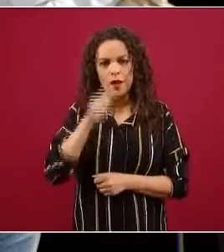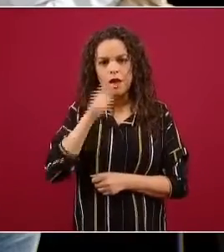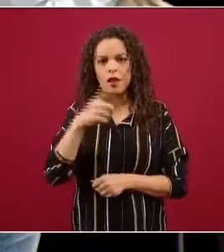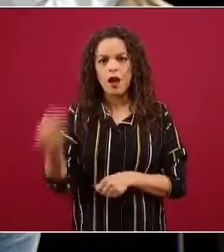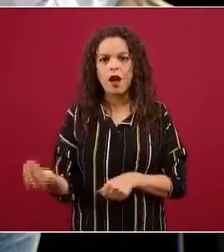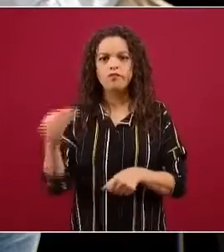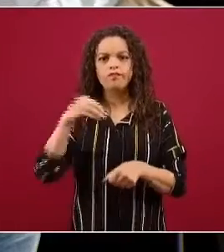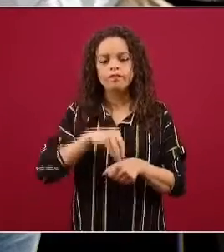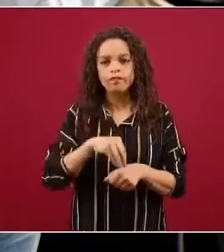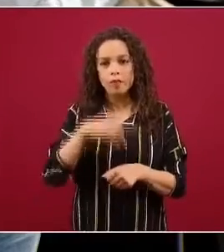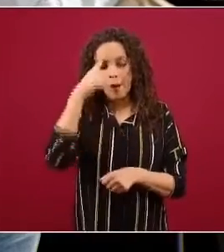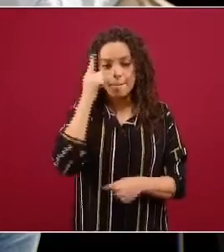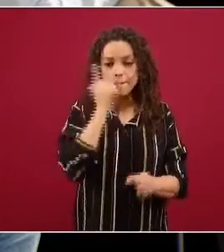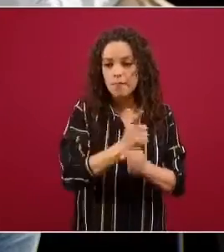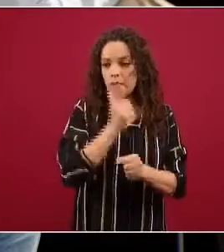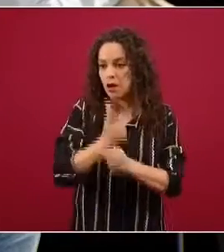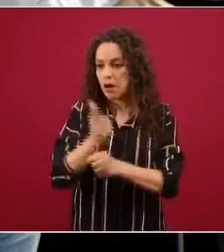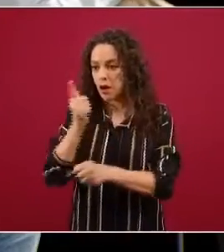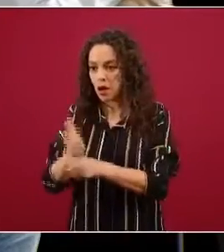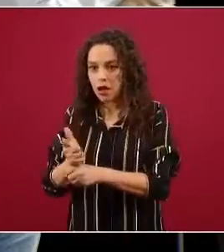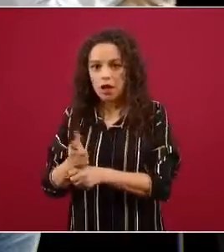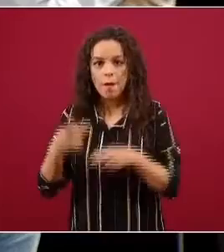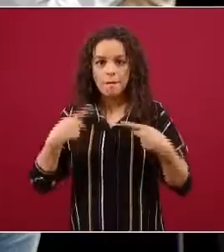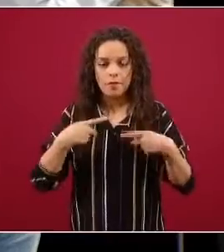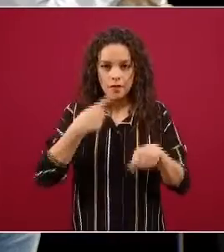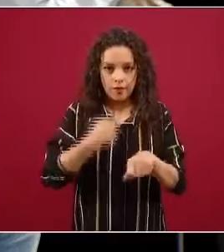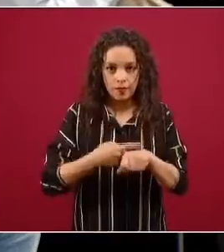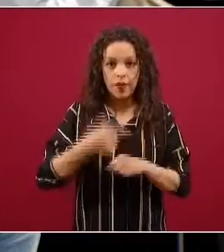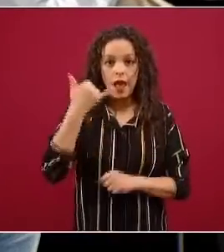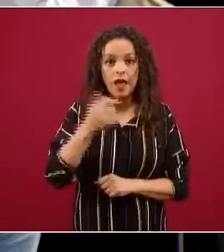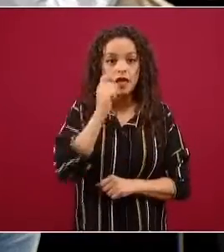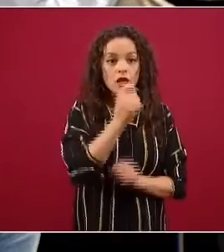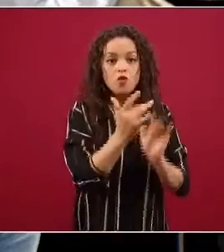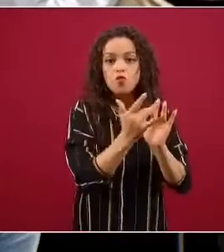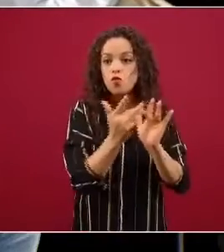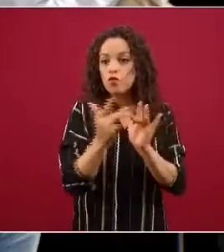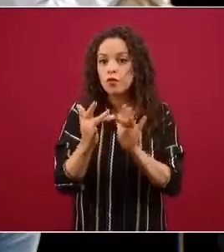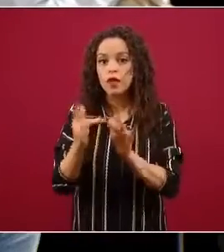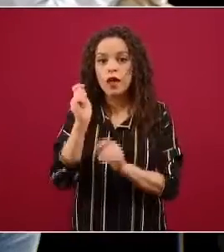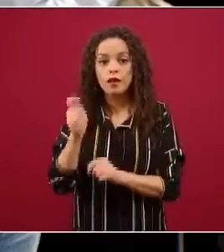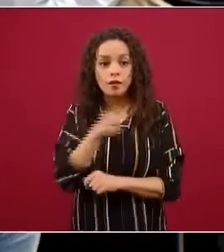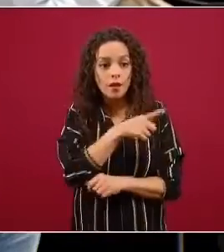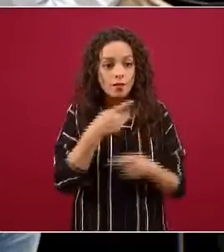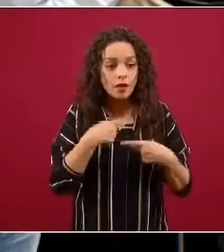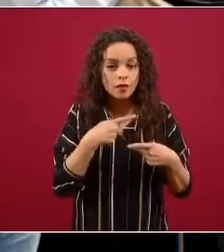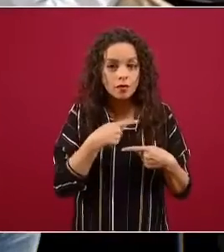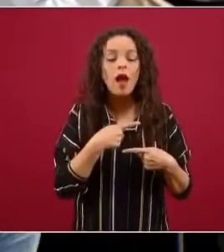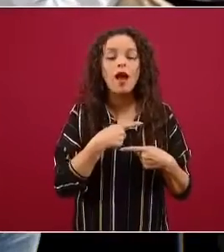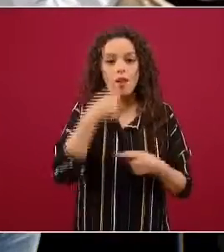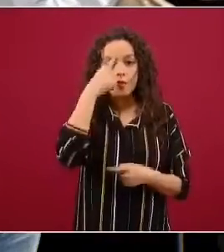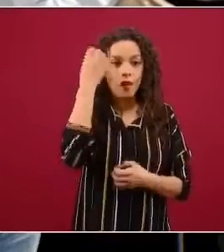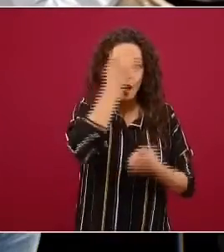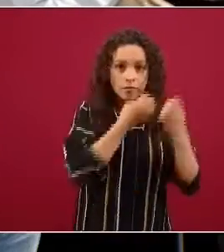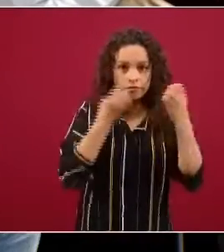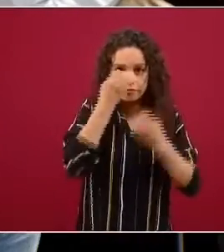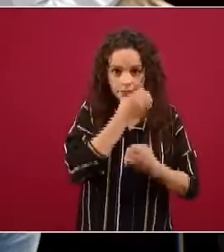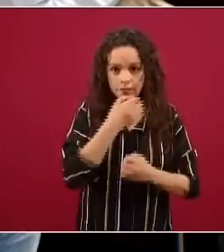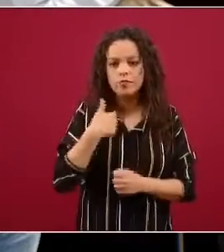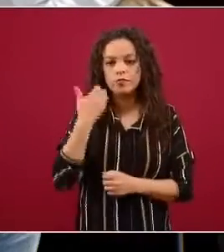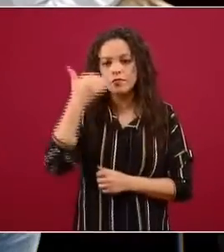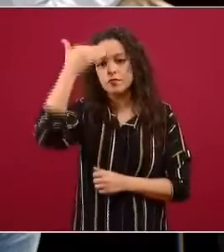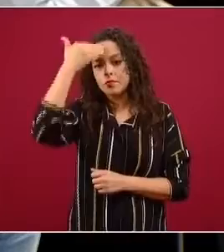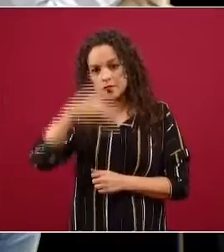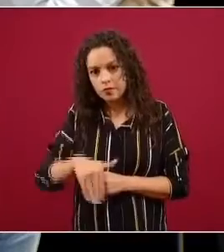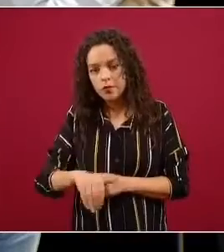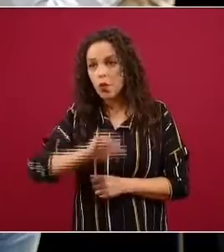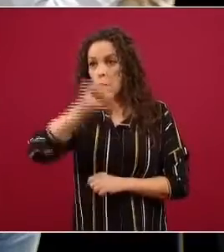de casos y de rastreo de contactos. Entonces quería saber si hay algún otro gobernador de algún otro estado, en las juntas que tienen los jueves y